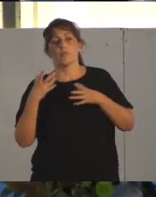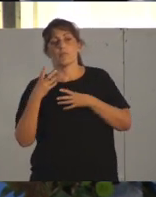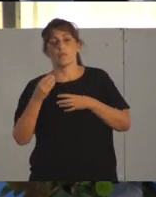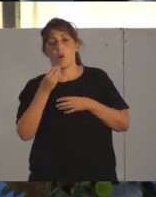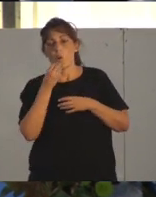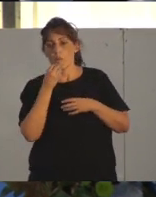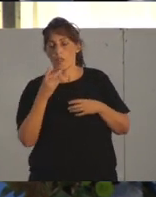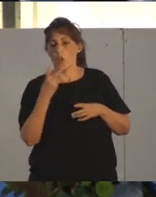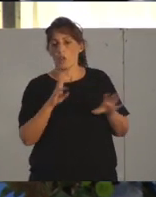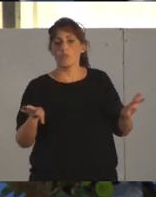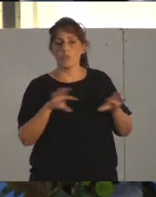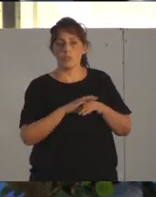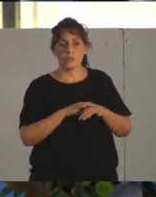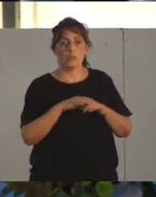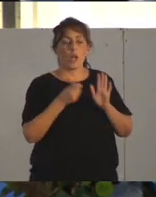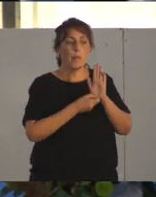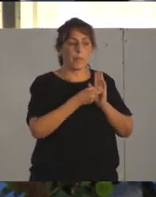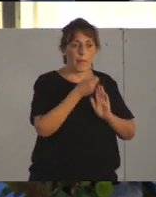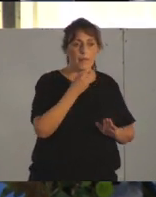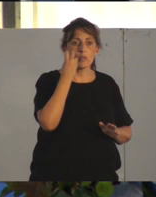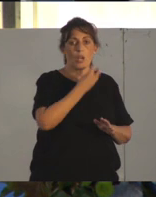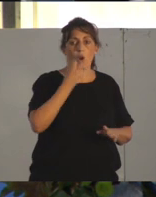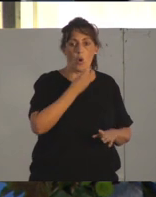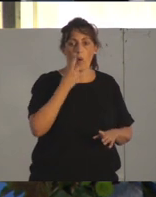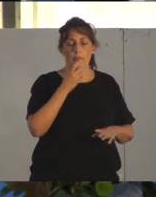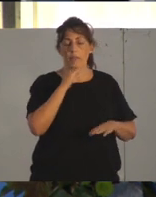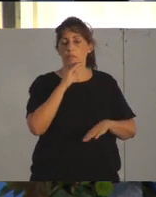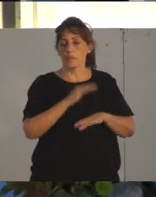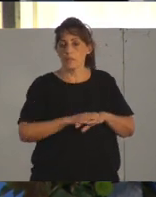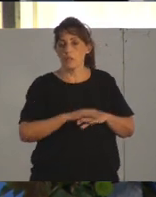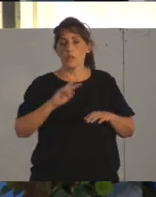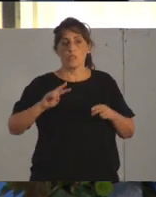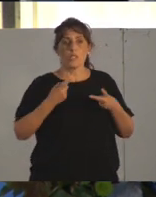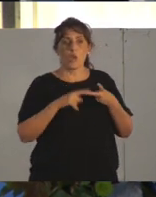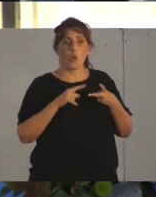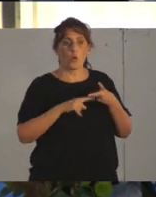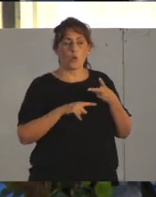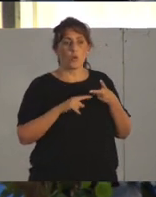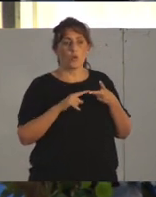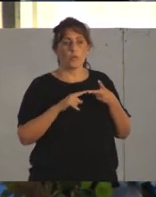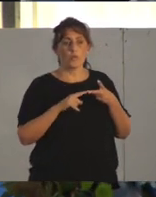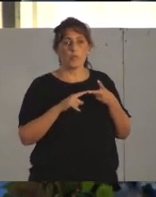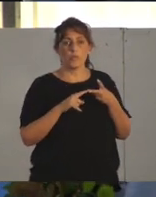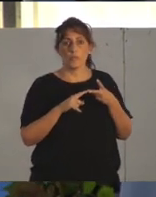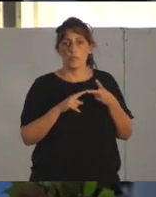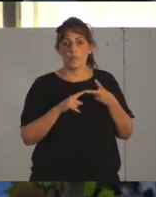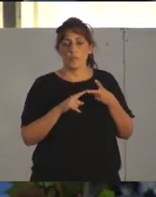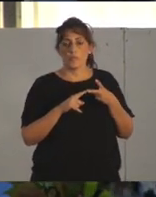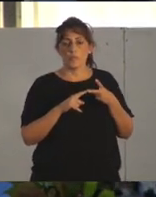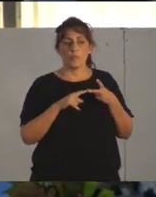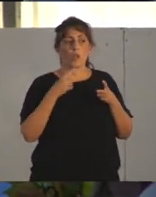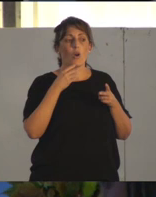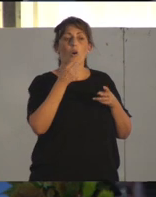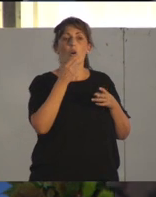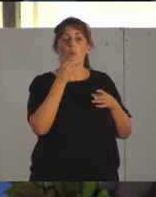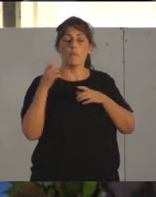para asegurarnos de que las pautas se cumplan. Otro segundo punto importante sería que todo el personal que esté en nuestros comedores